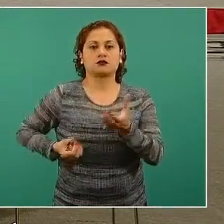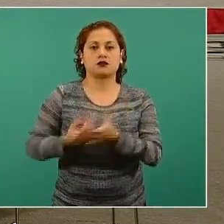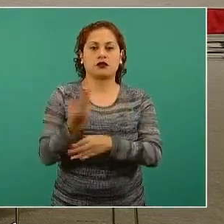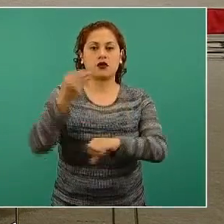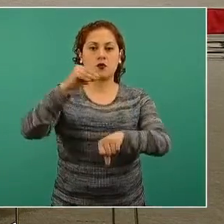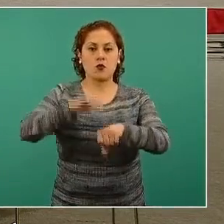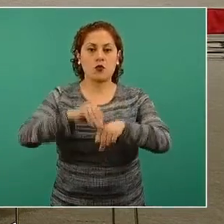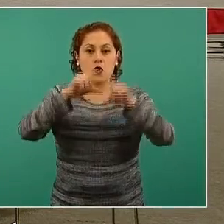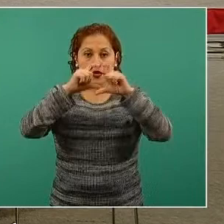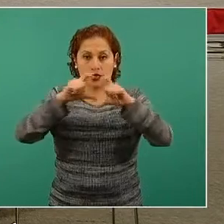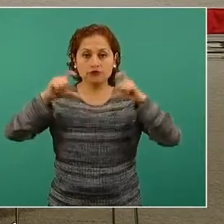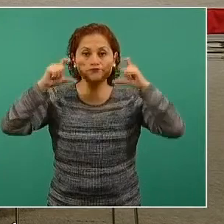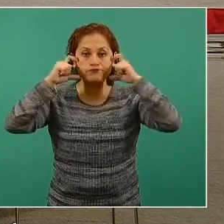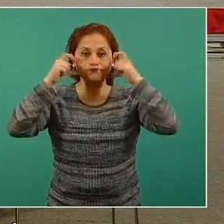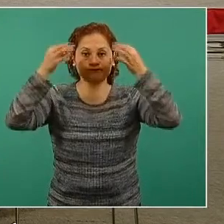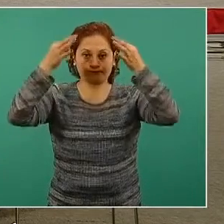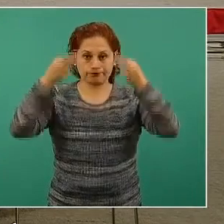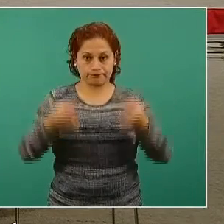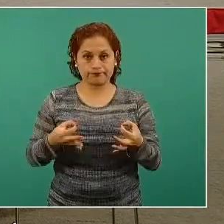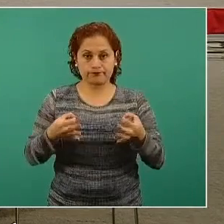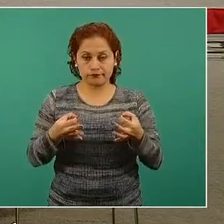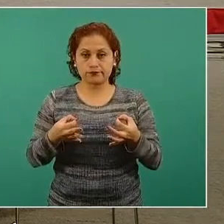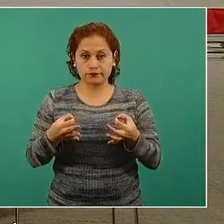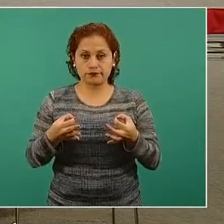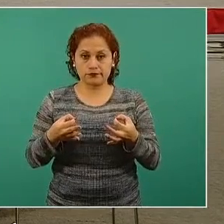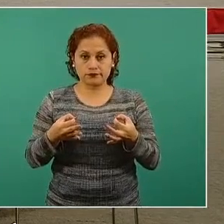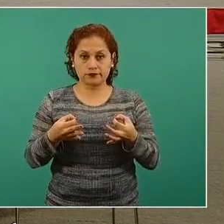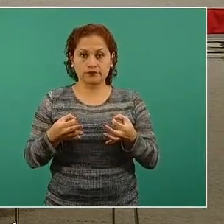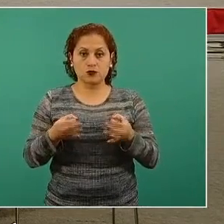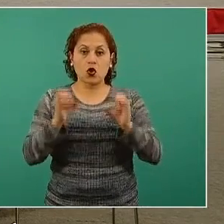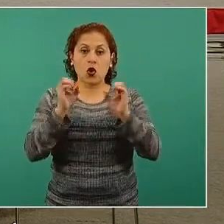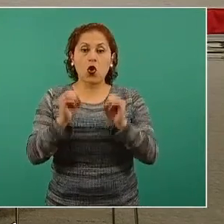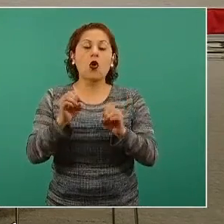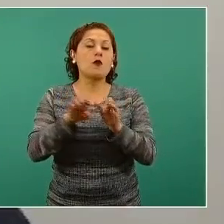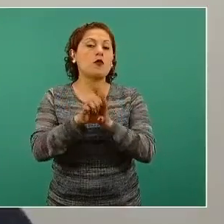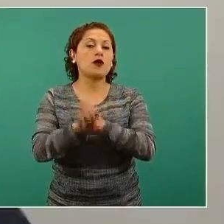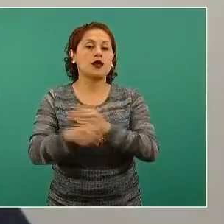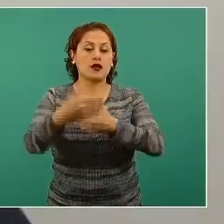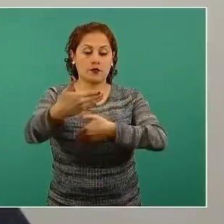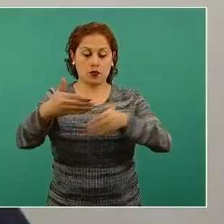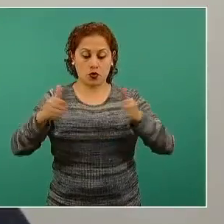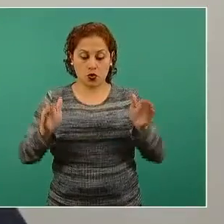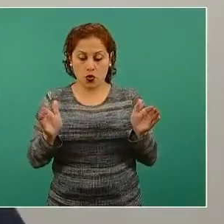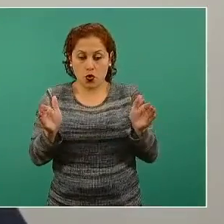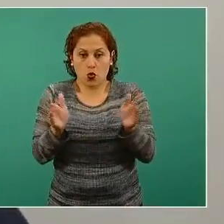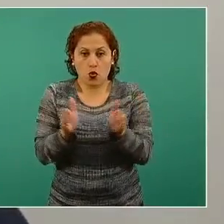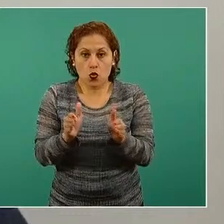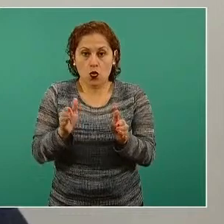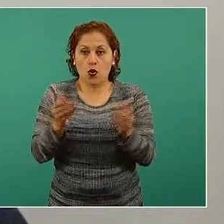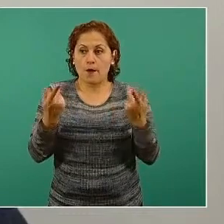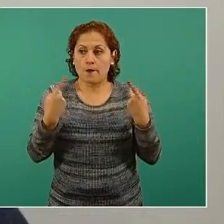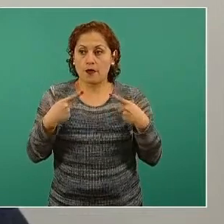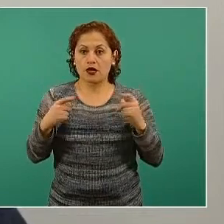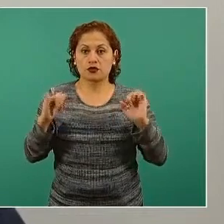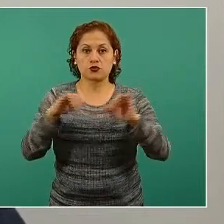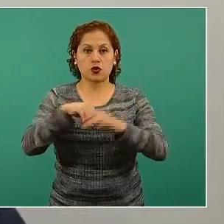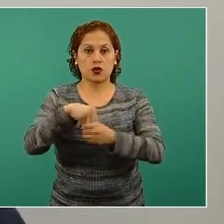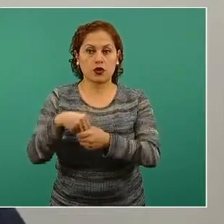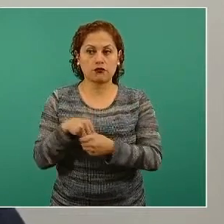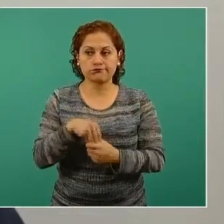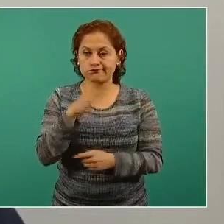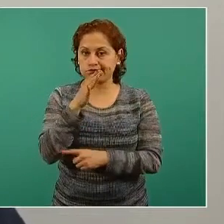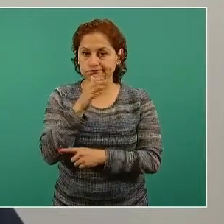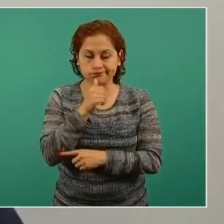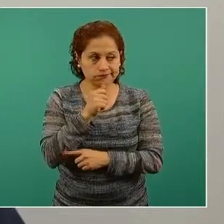el cubrebocas de manera adecuada cuando estamos en espacios cerrados, en espacios concurridos que no es posible evitarlo.